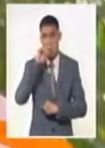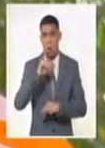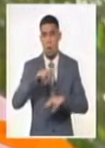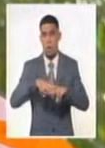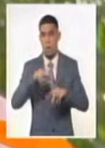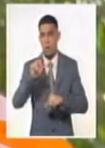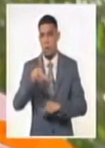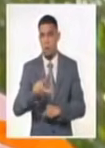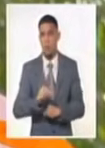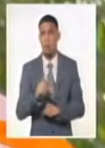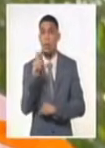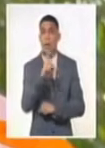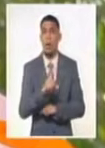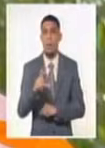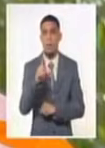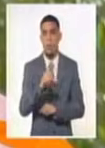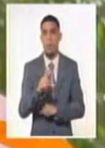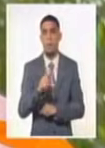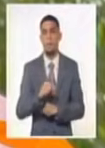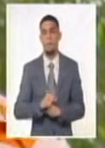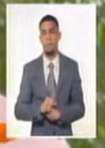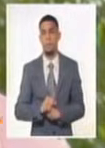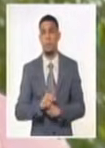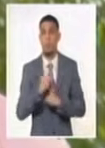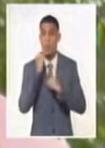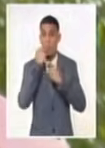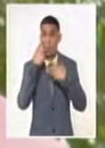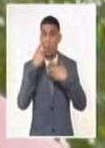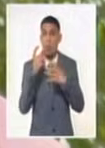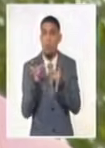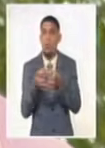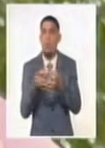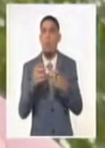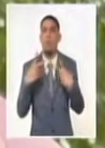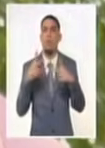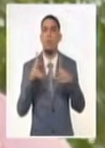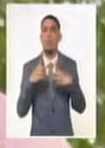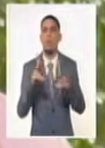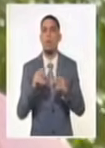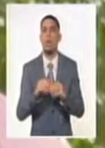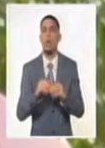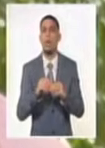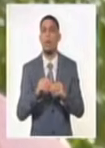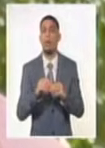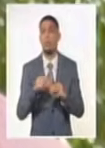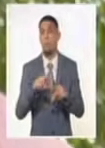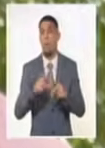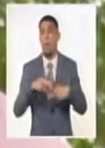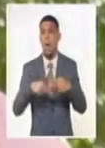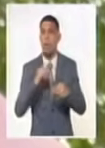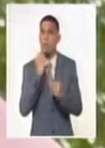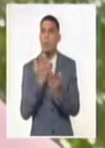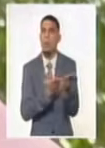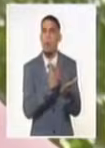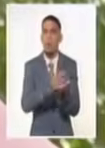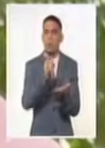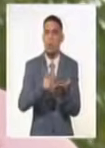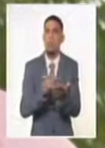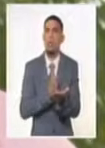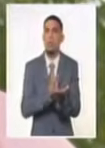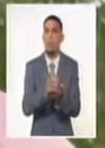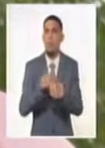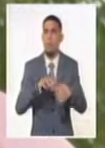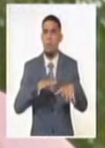la de Camagüey, y también hay que resaltar el trabajo de los grupos profesionales que han acogido muy bien a nuestros estudiantes para que continúen su preparación.